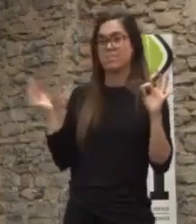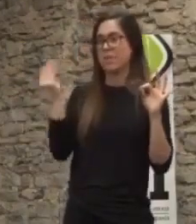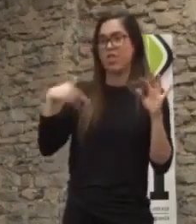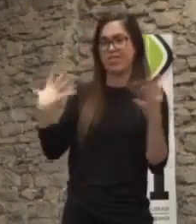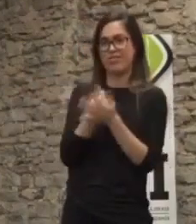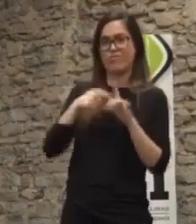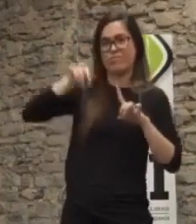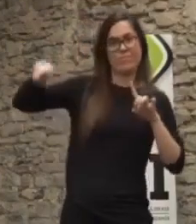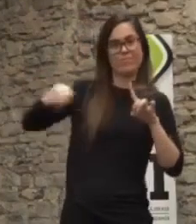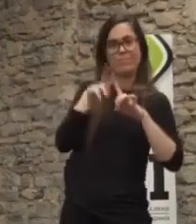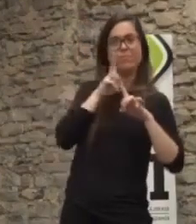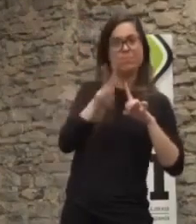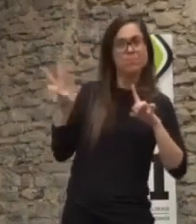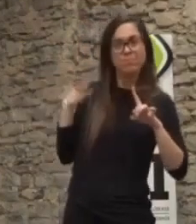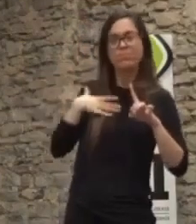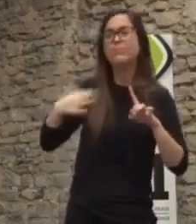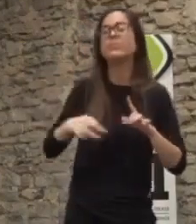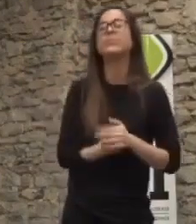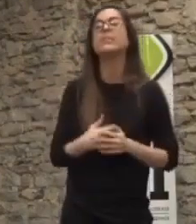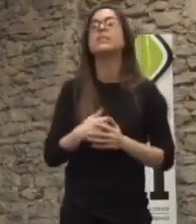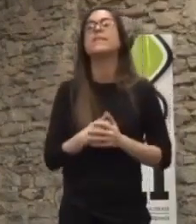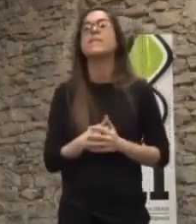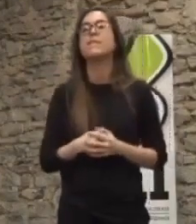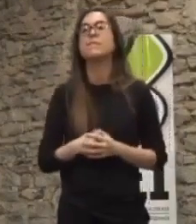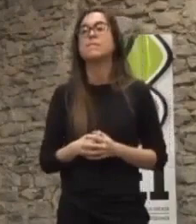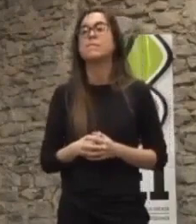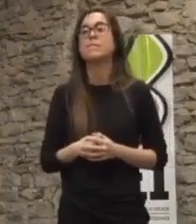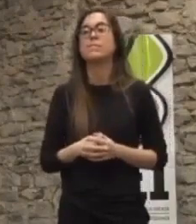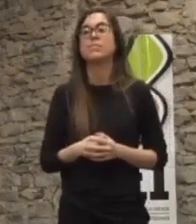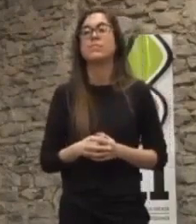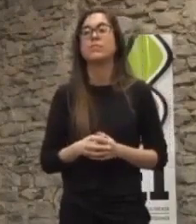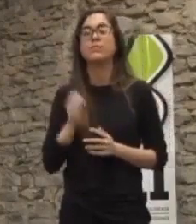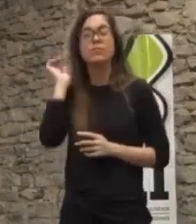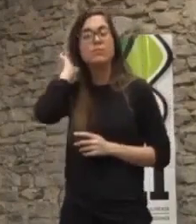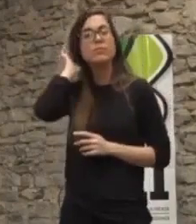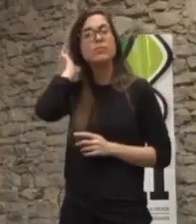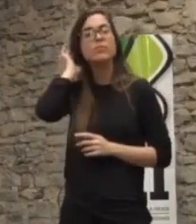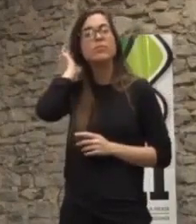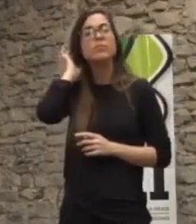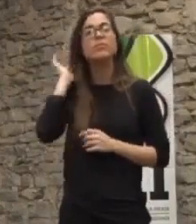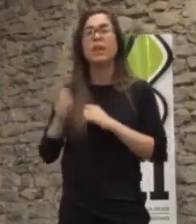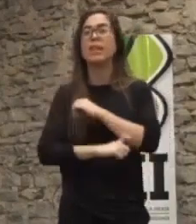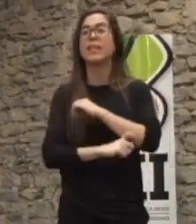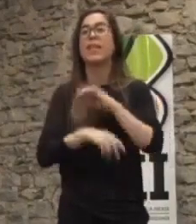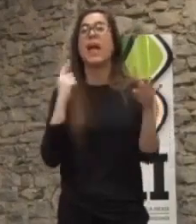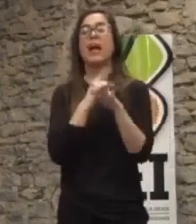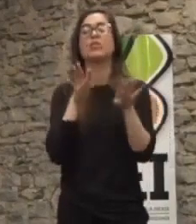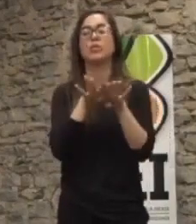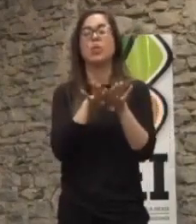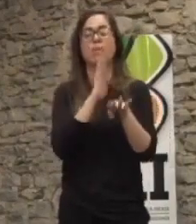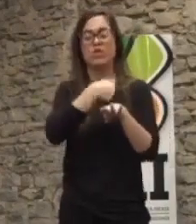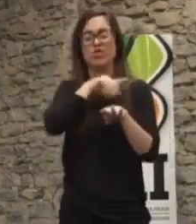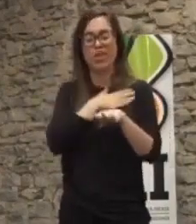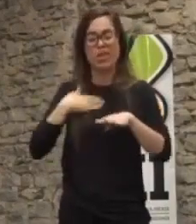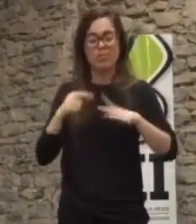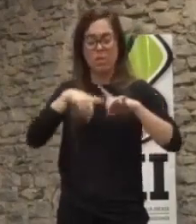recasco. Como veis, si la idea que tiene la estrategia antirrumores es incidir en esta base de la